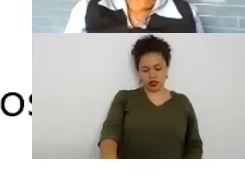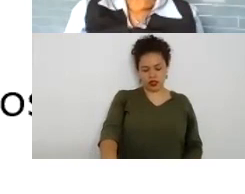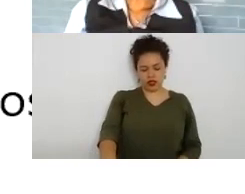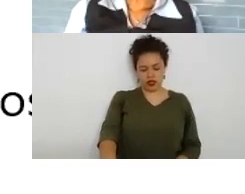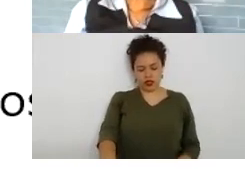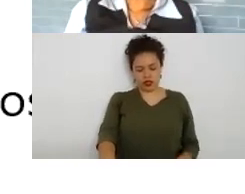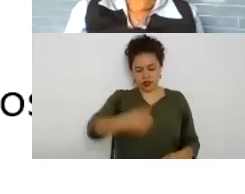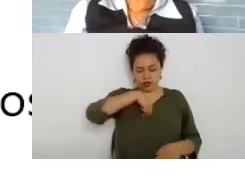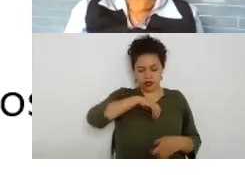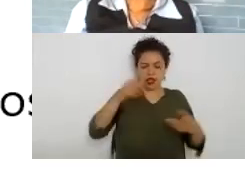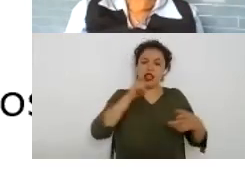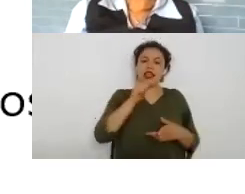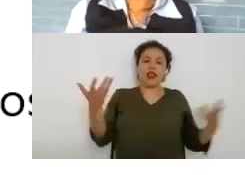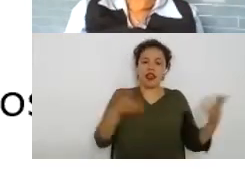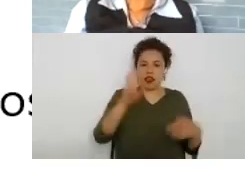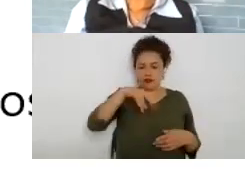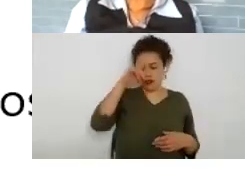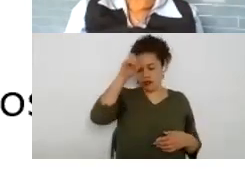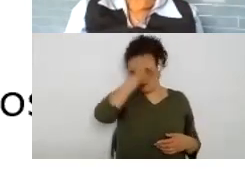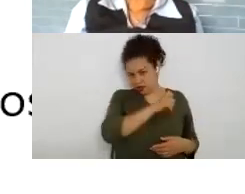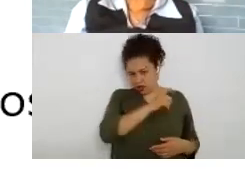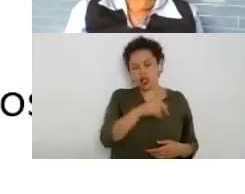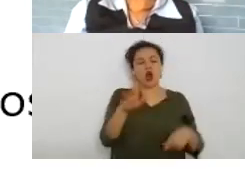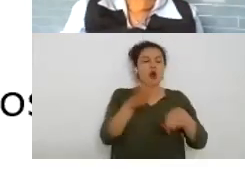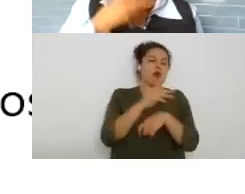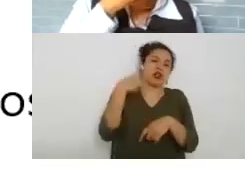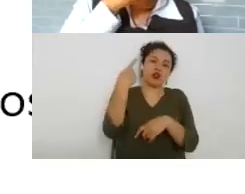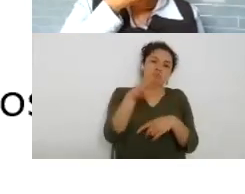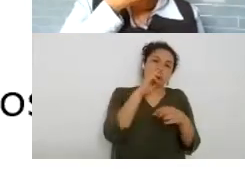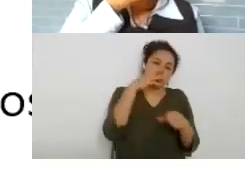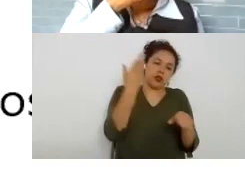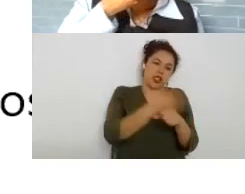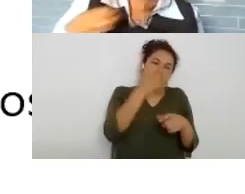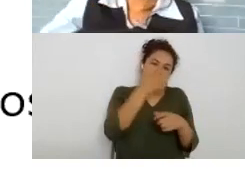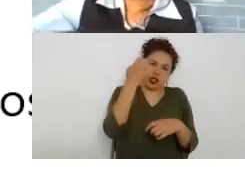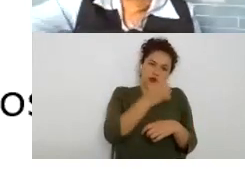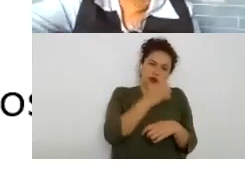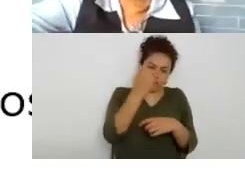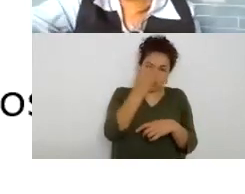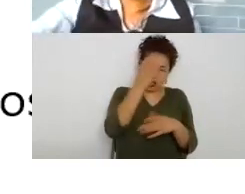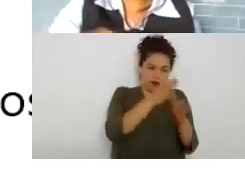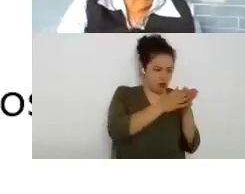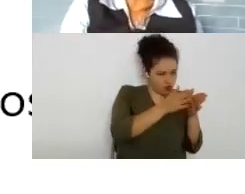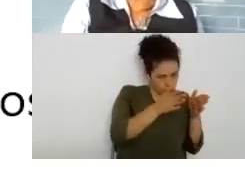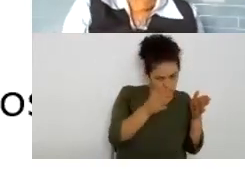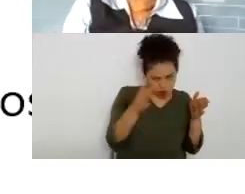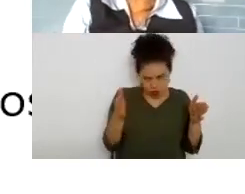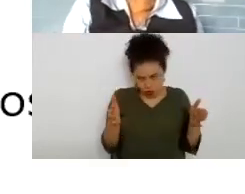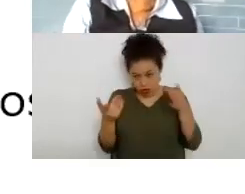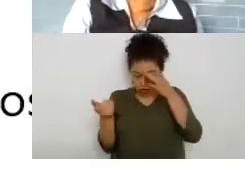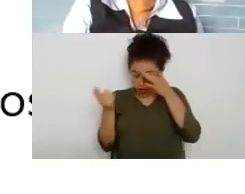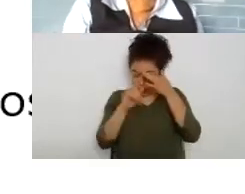está complicado ahí, ¿no? Porque están bajo la responsabilidad de la escuela durante el periodo que se encuentren en la